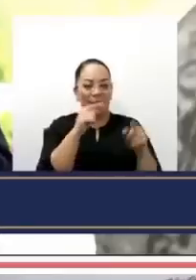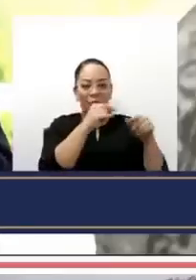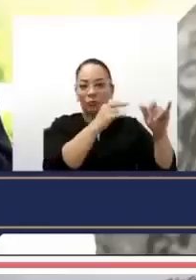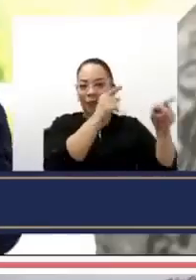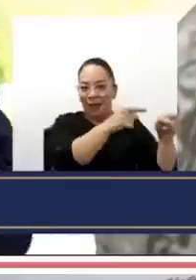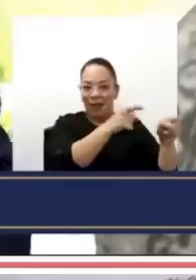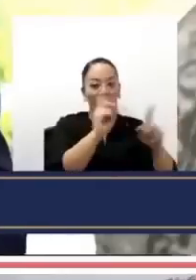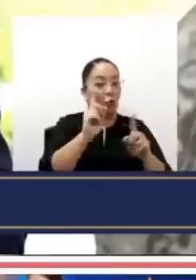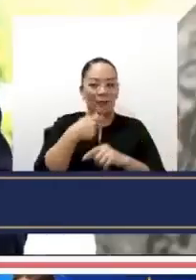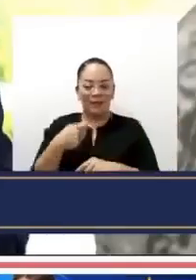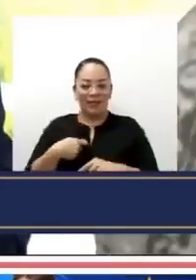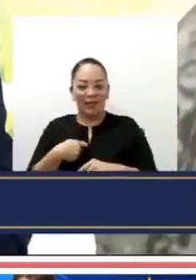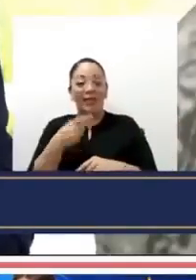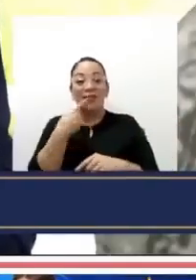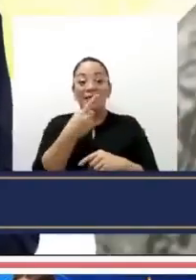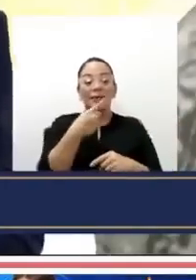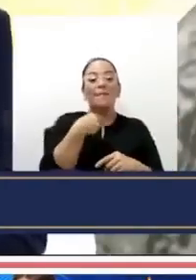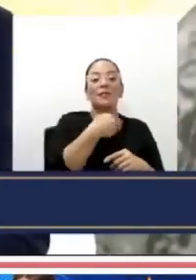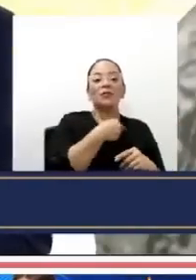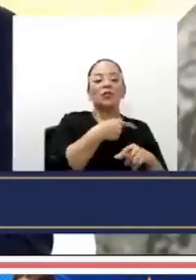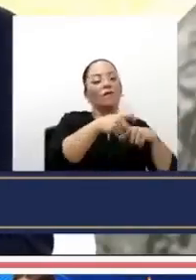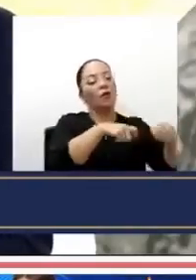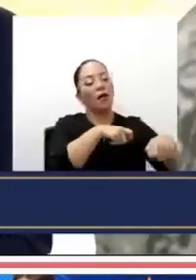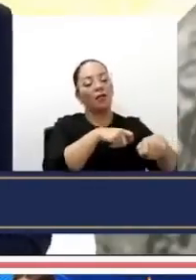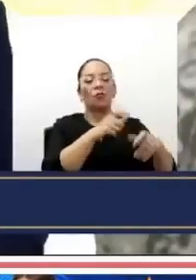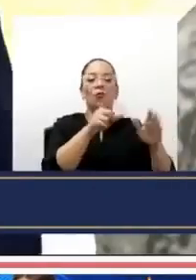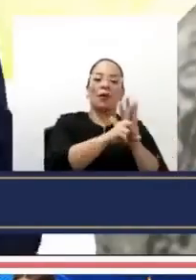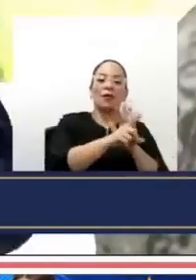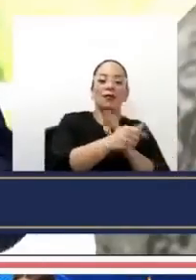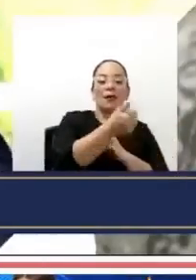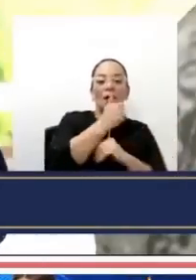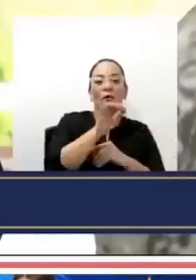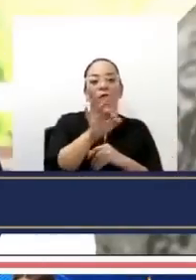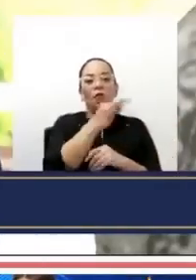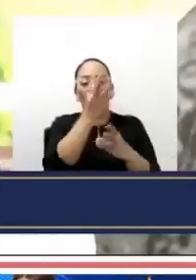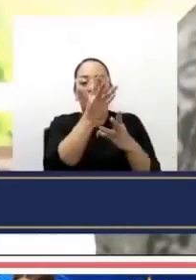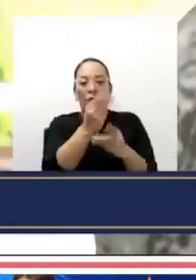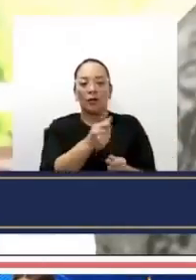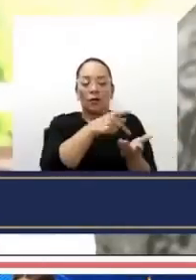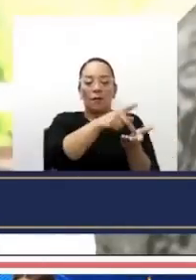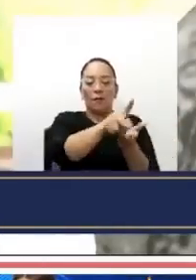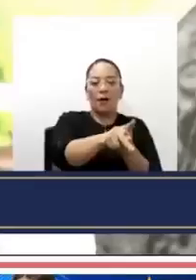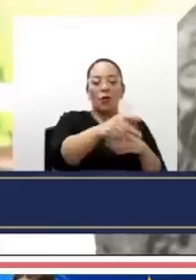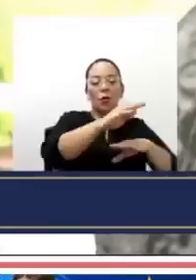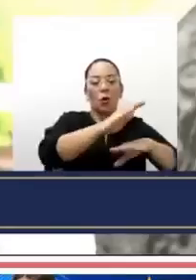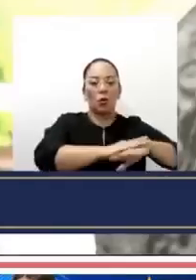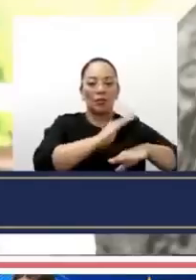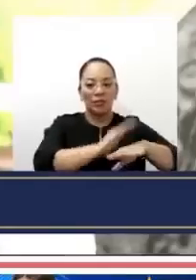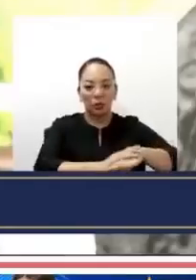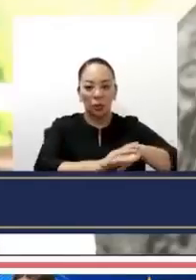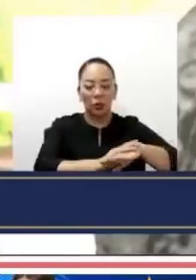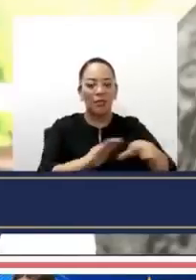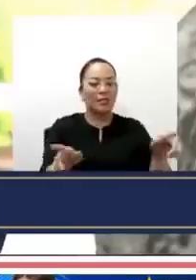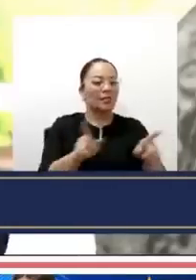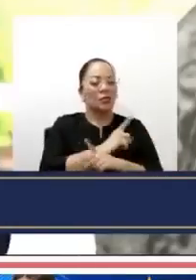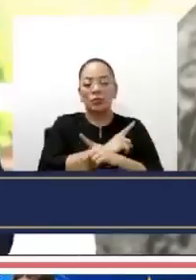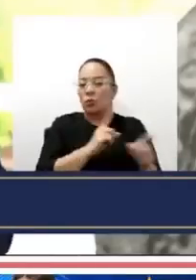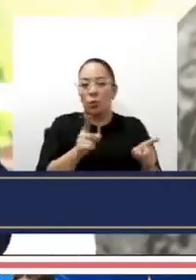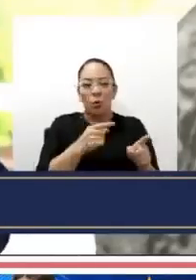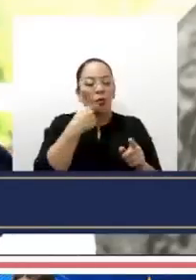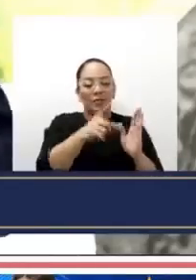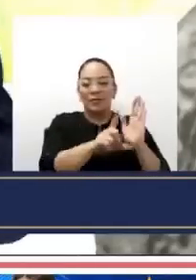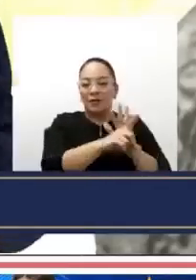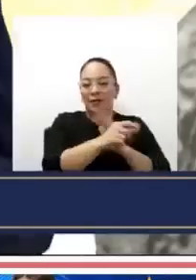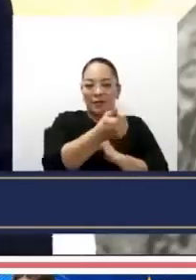dice, el señor ministro está violando la ley de aguas porque la forma en que está calculando el pago de las concesiones no es lo que dice la ley